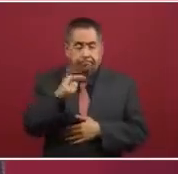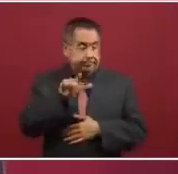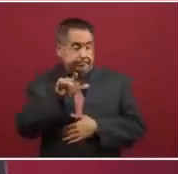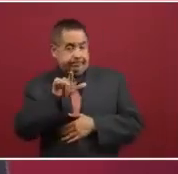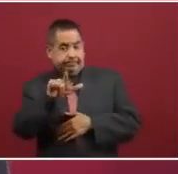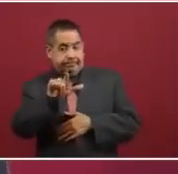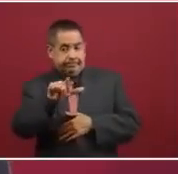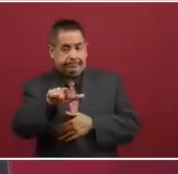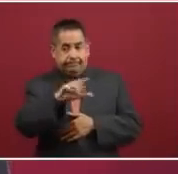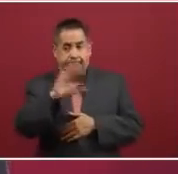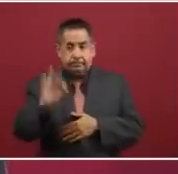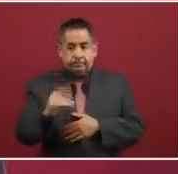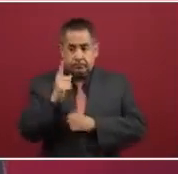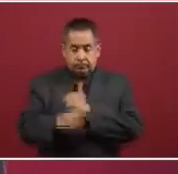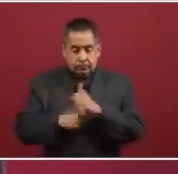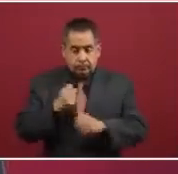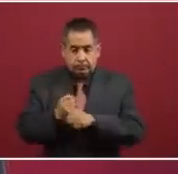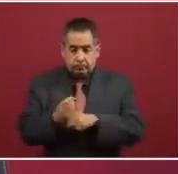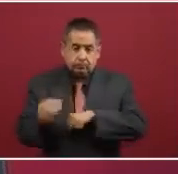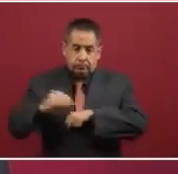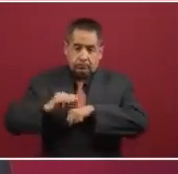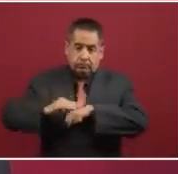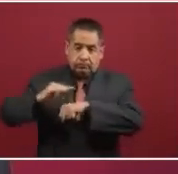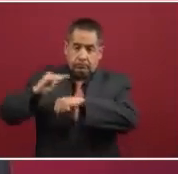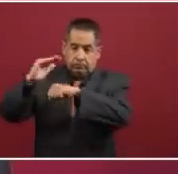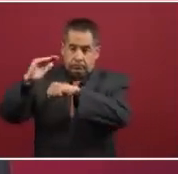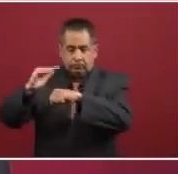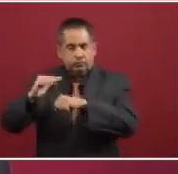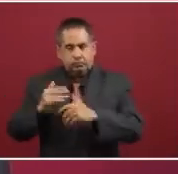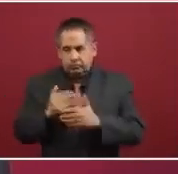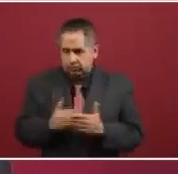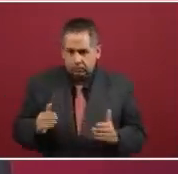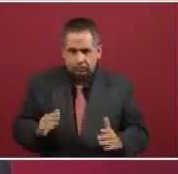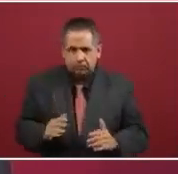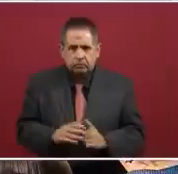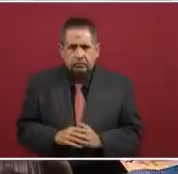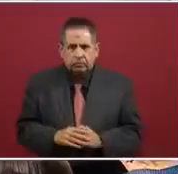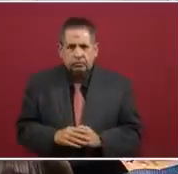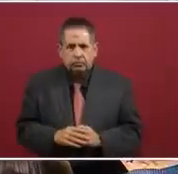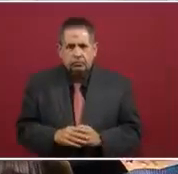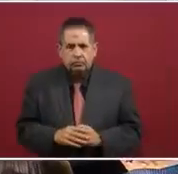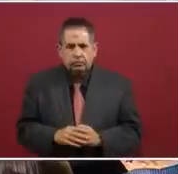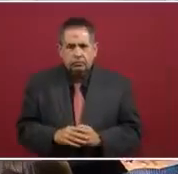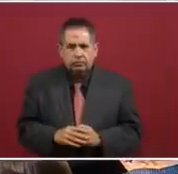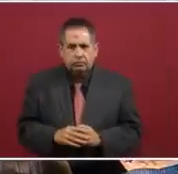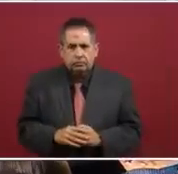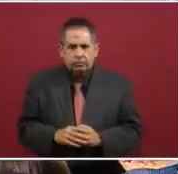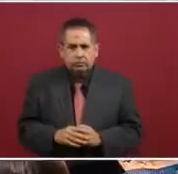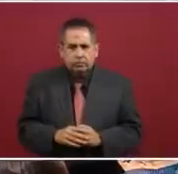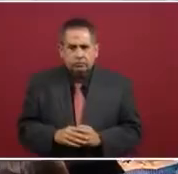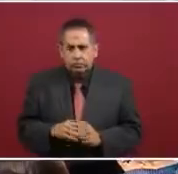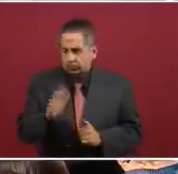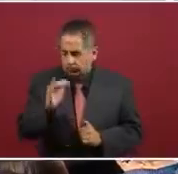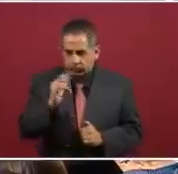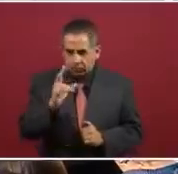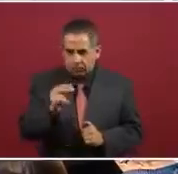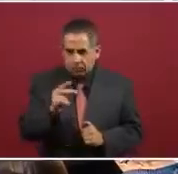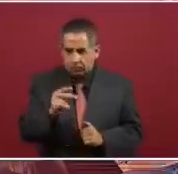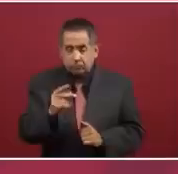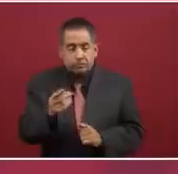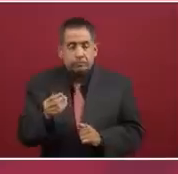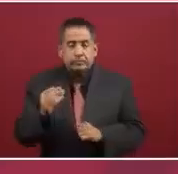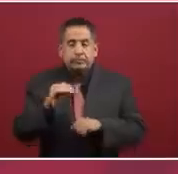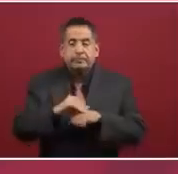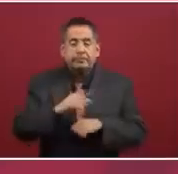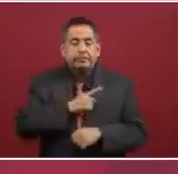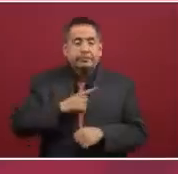17% anual en promedio. ¿Era la tasa promedio anual? No, el crecimiento